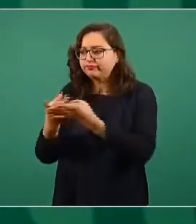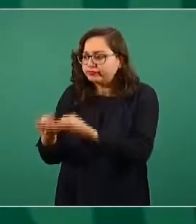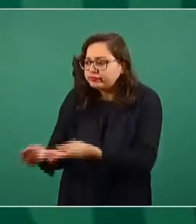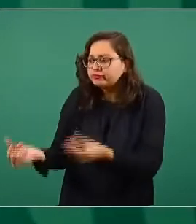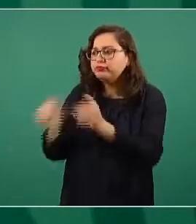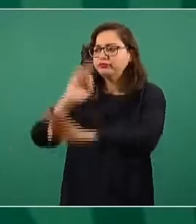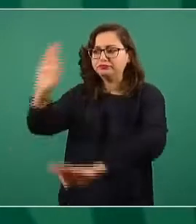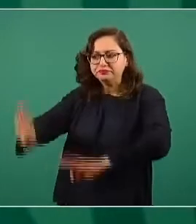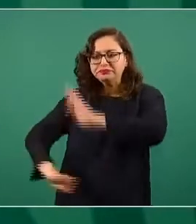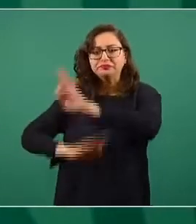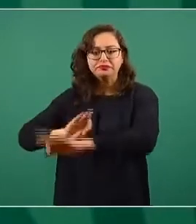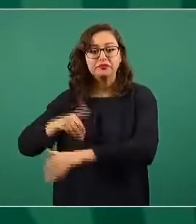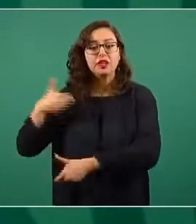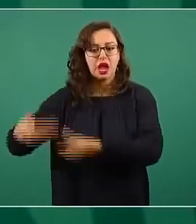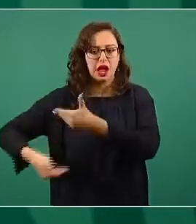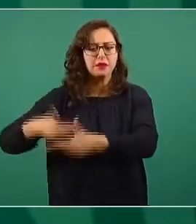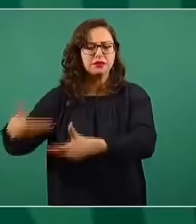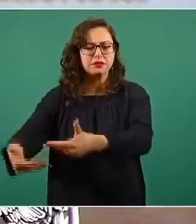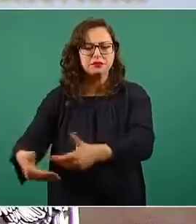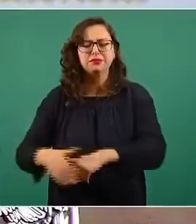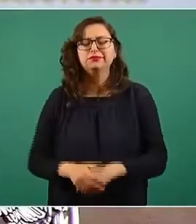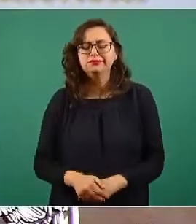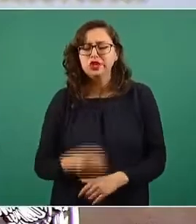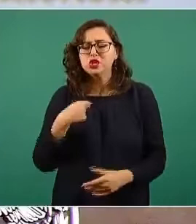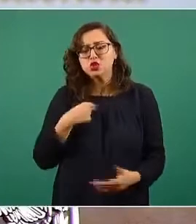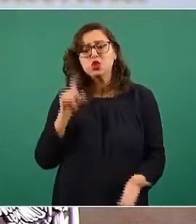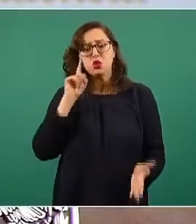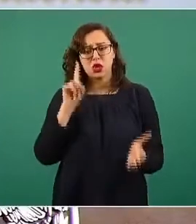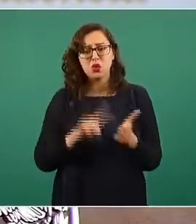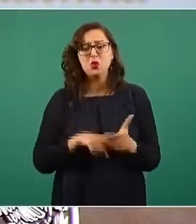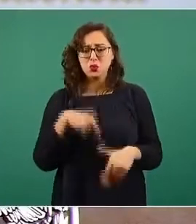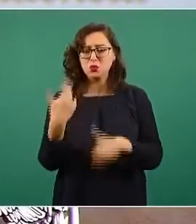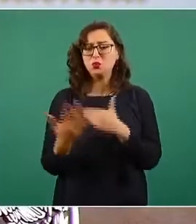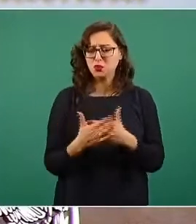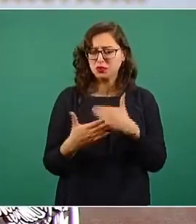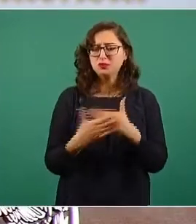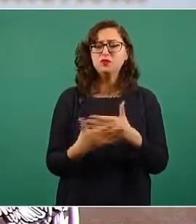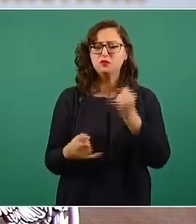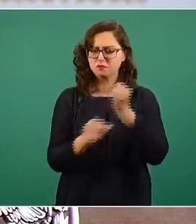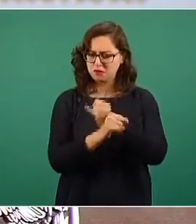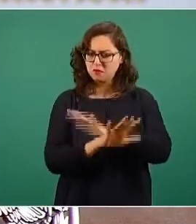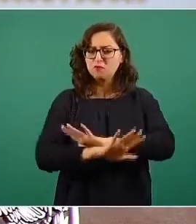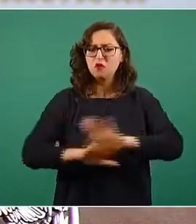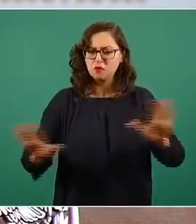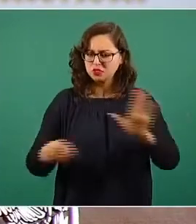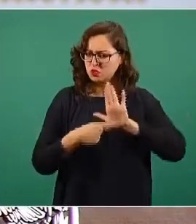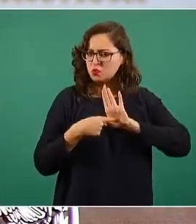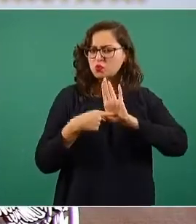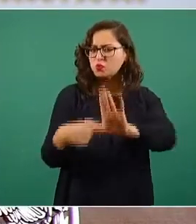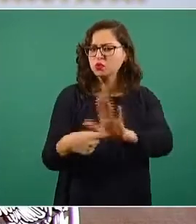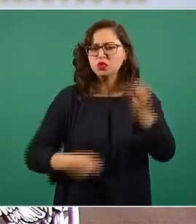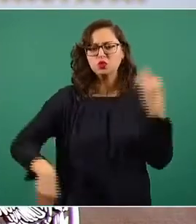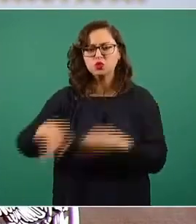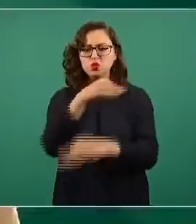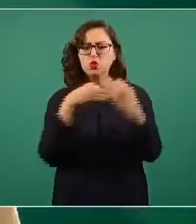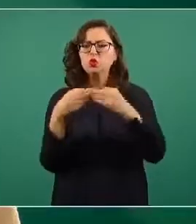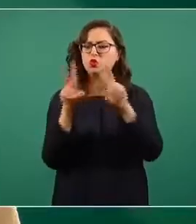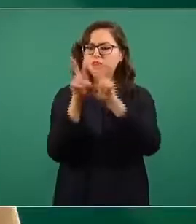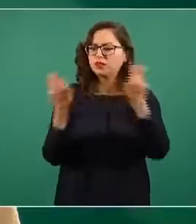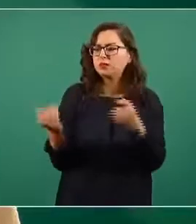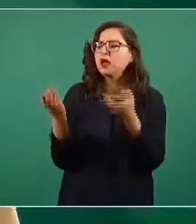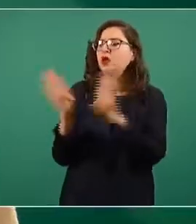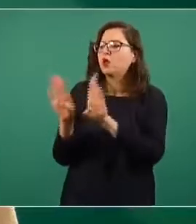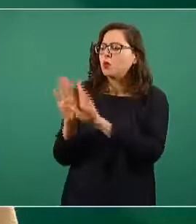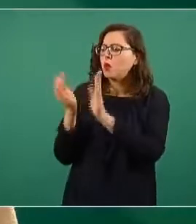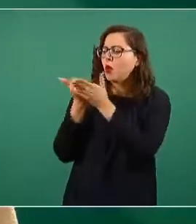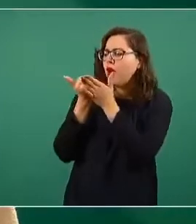que en algún momento vamos a dar a conocer cuáles han sido y cómo han sido la reparación del daño